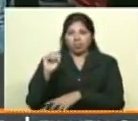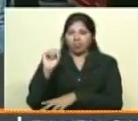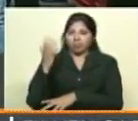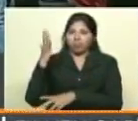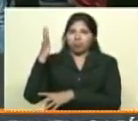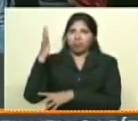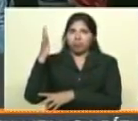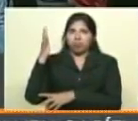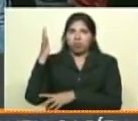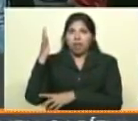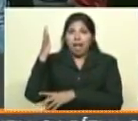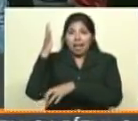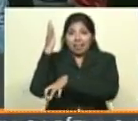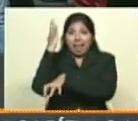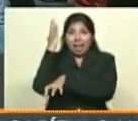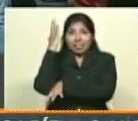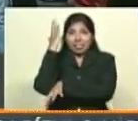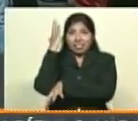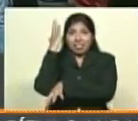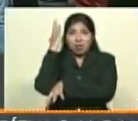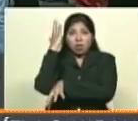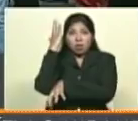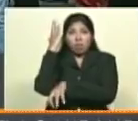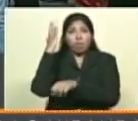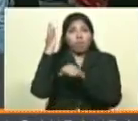con raíces profundas somos nosotros.